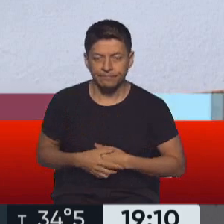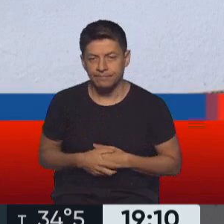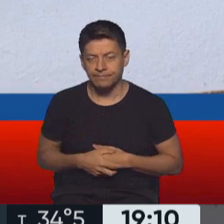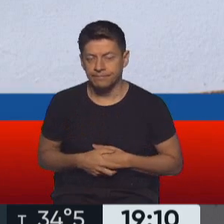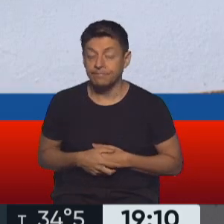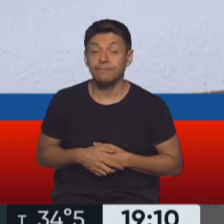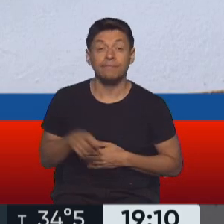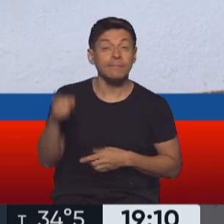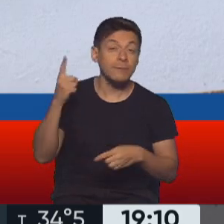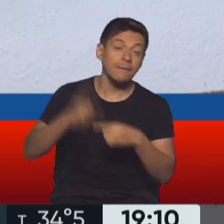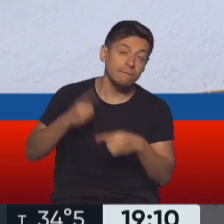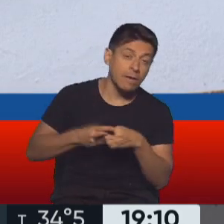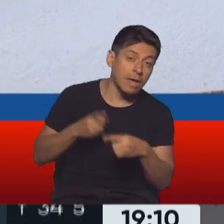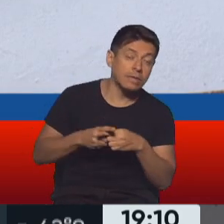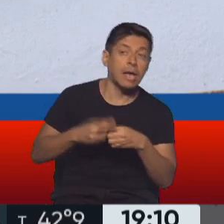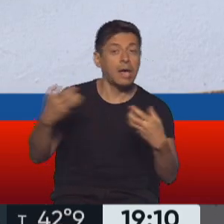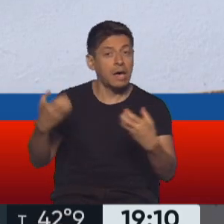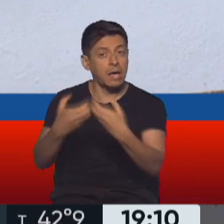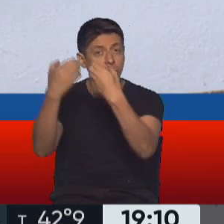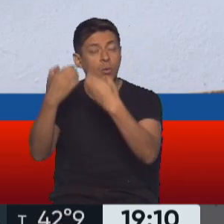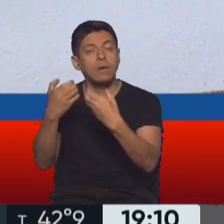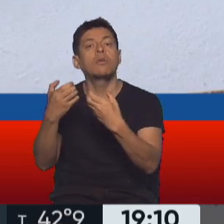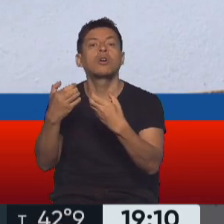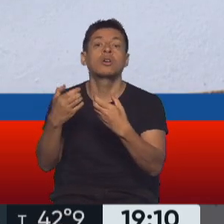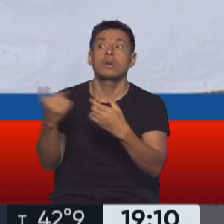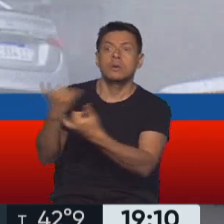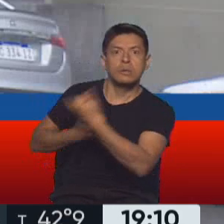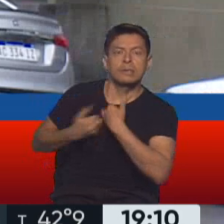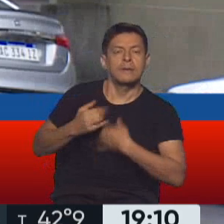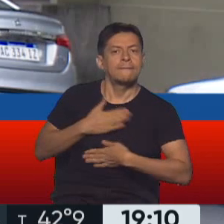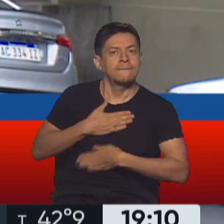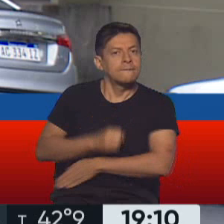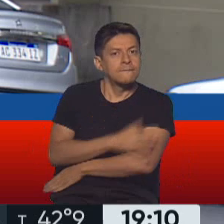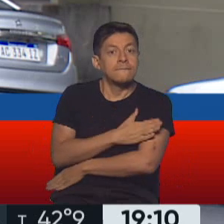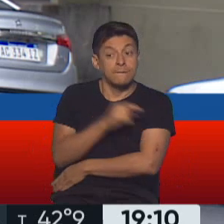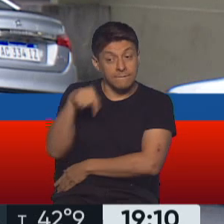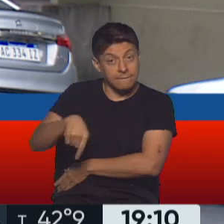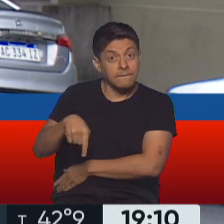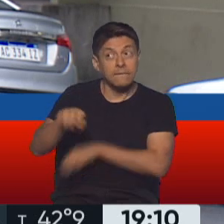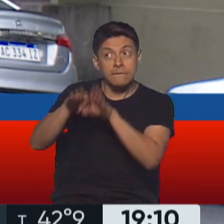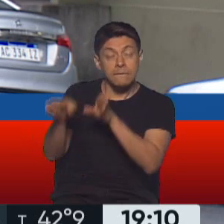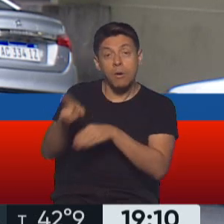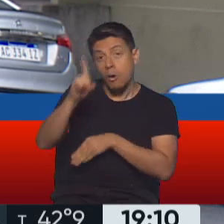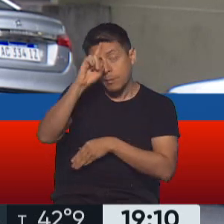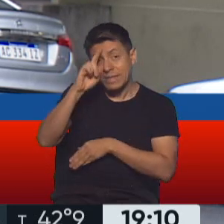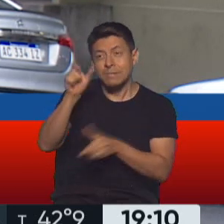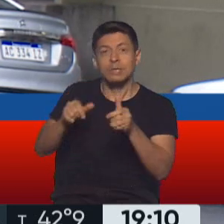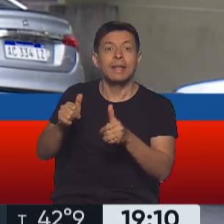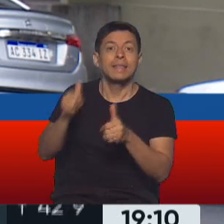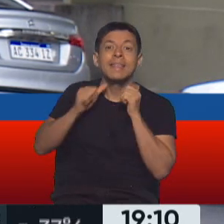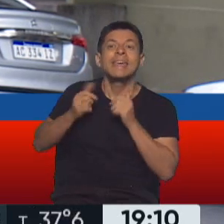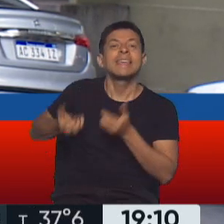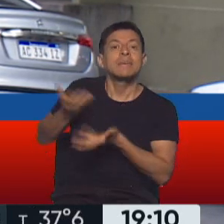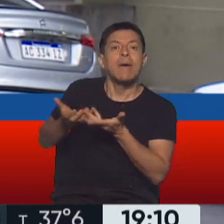En medio de los festejos por Año Nuevo, una noticia nos conmovió. Aquí, en el Hospital de Quemados, está